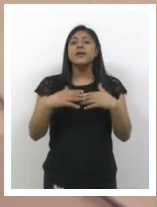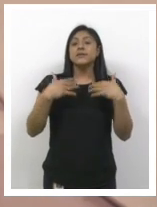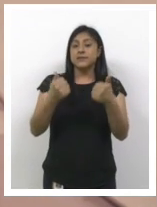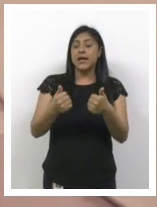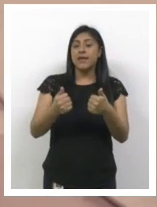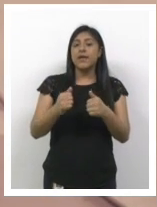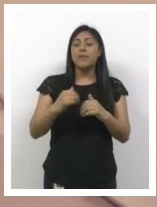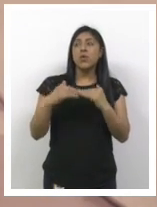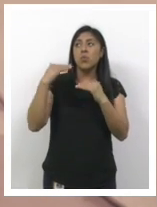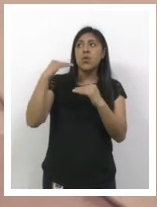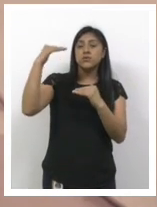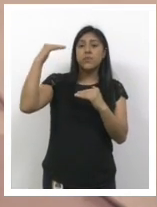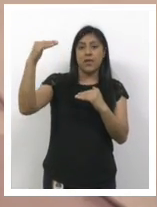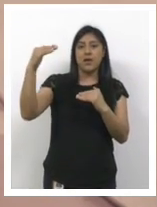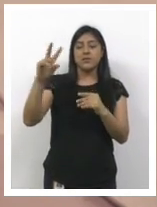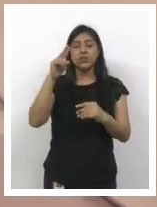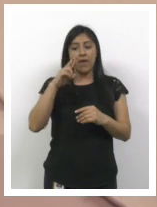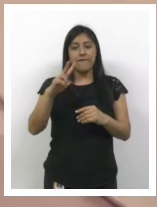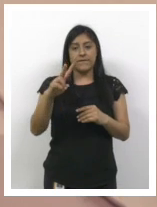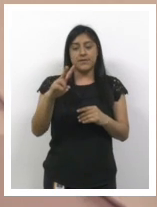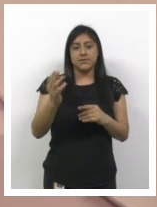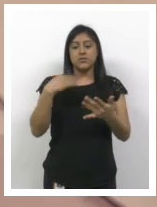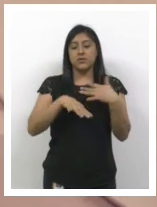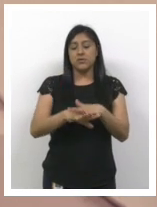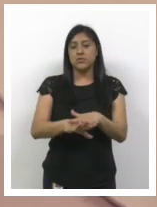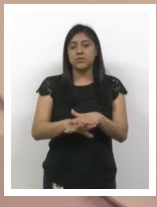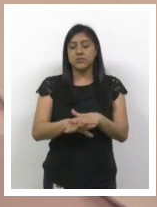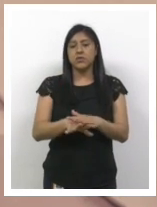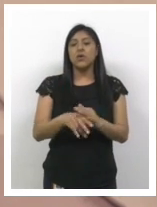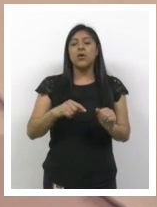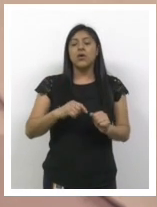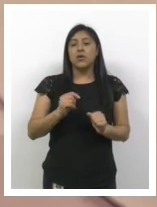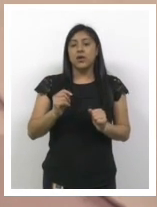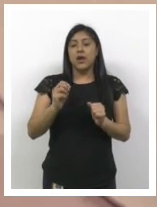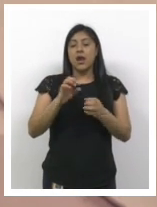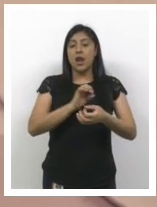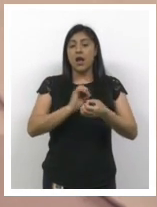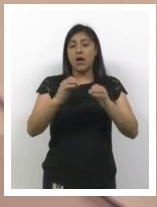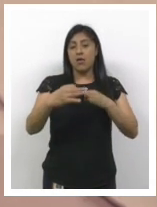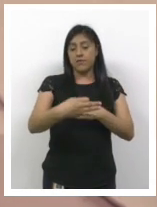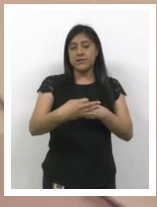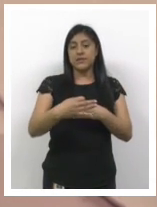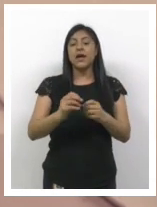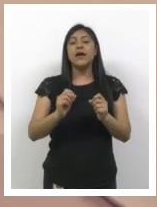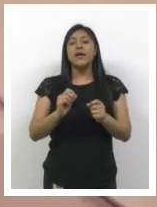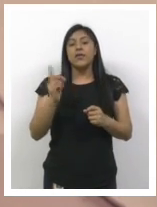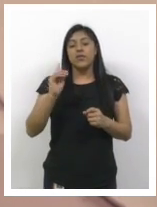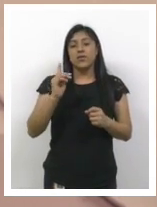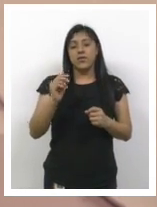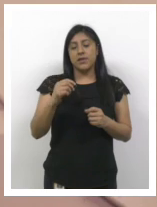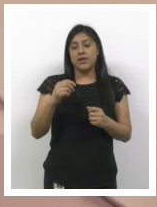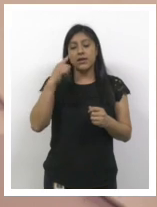acá en la institución, por lo mismo de que uno puede ir avanzando, ¿verdad? Yo mismo lo he visto, incluso en el puesto donde he estado, he visto